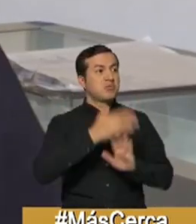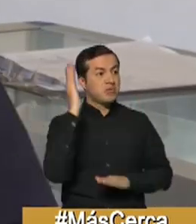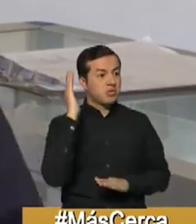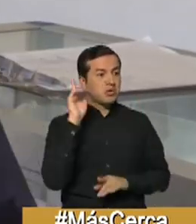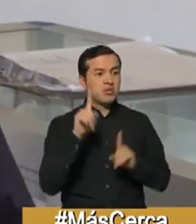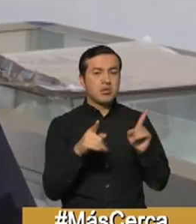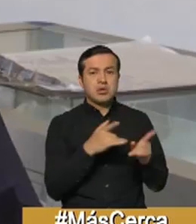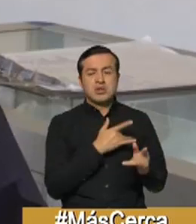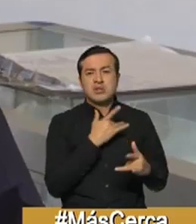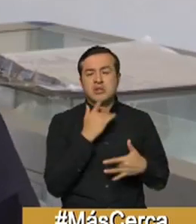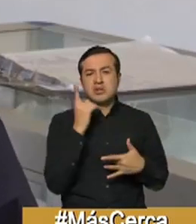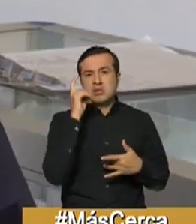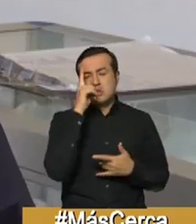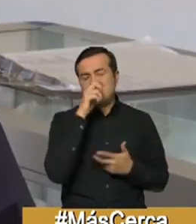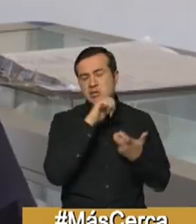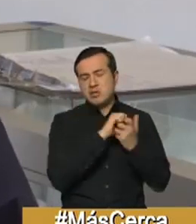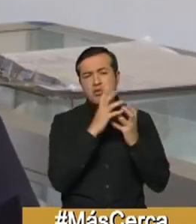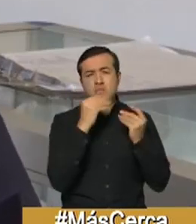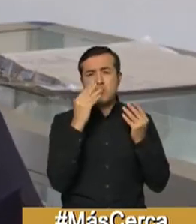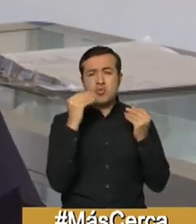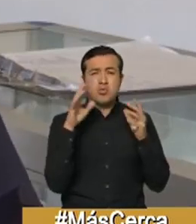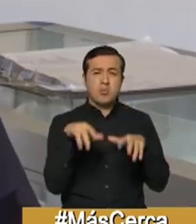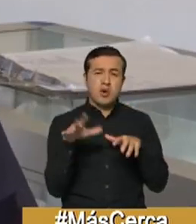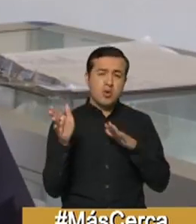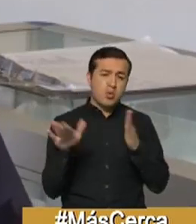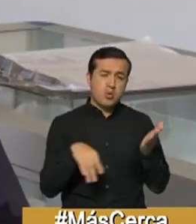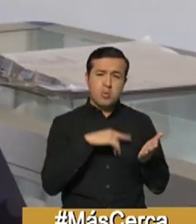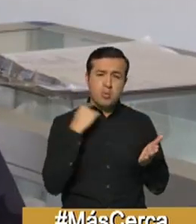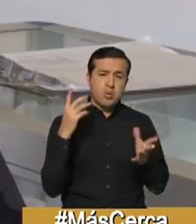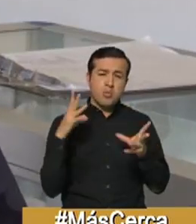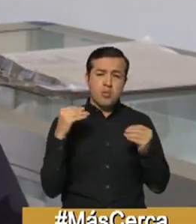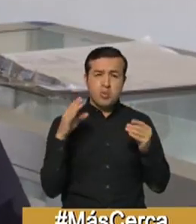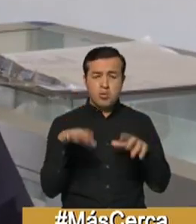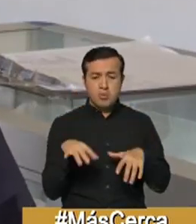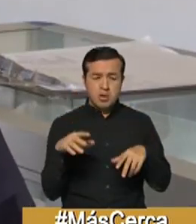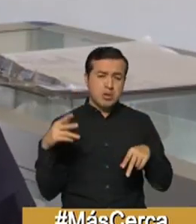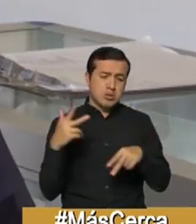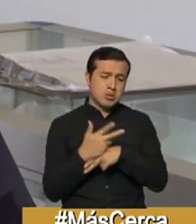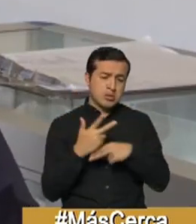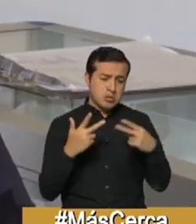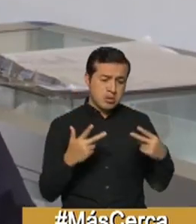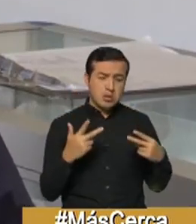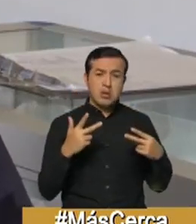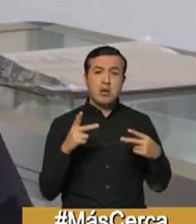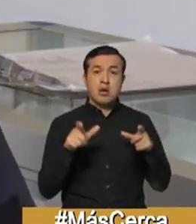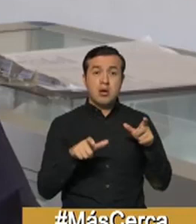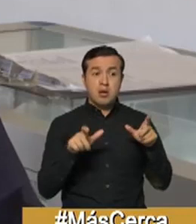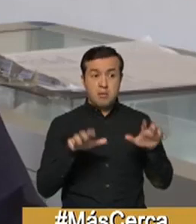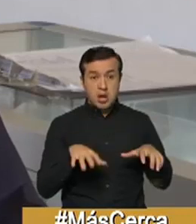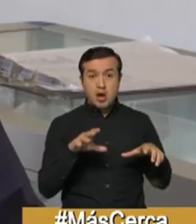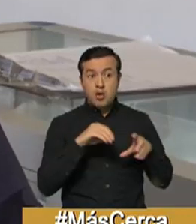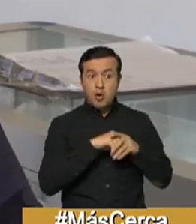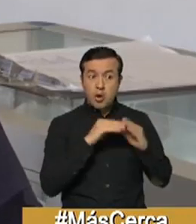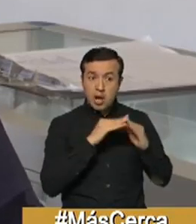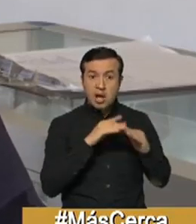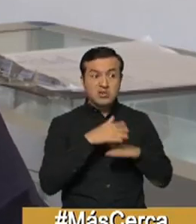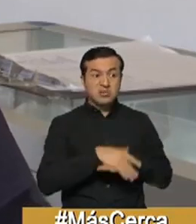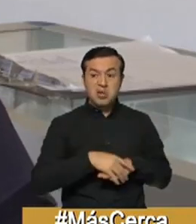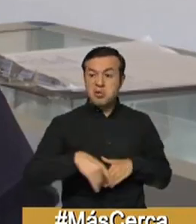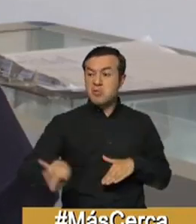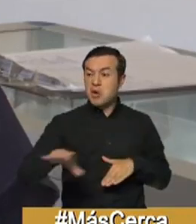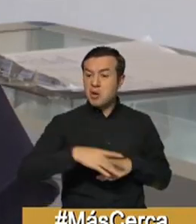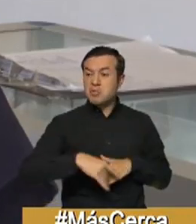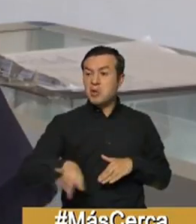veces ha ocasionado una alta mortalidad, perritos atropellados, obviamente son perritos que de casa los abandonan, salen a espacios